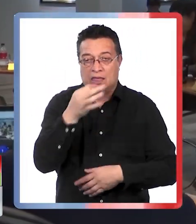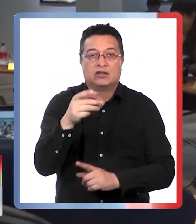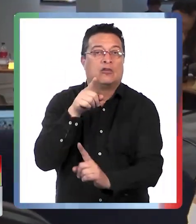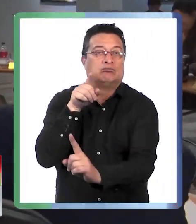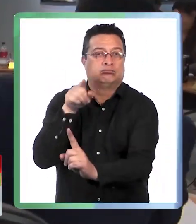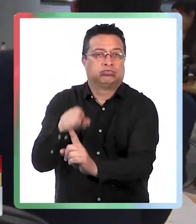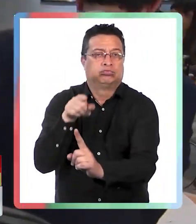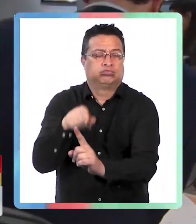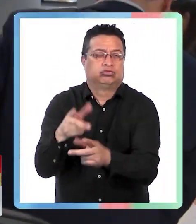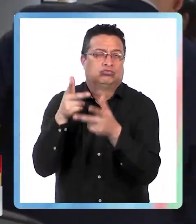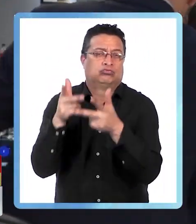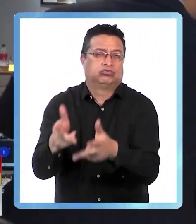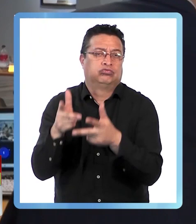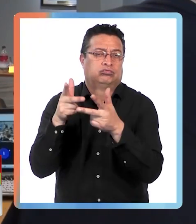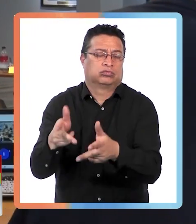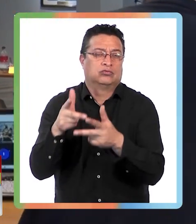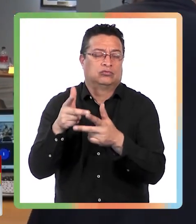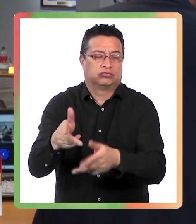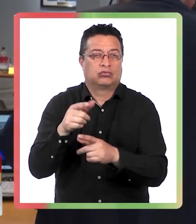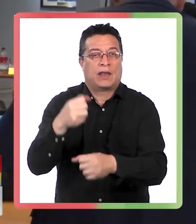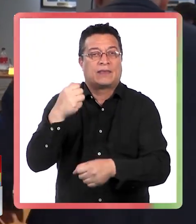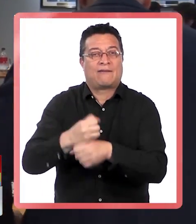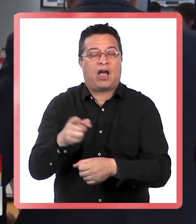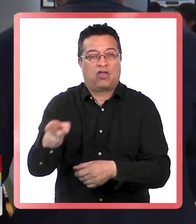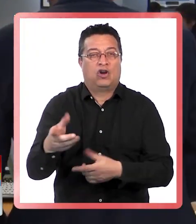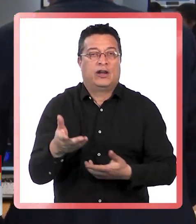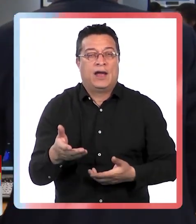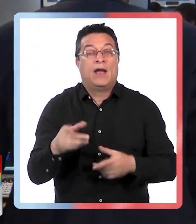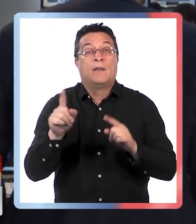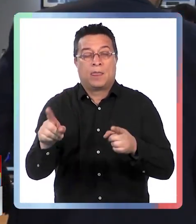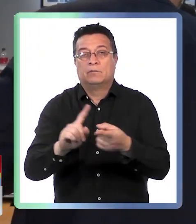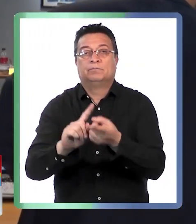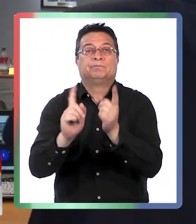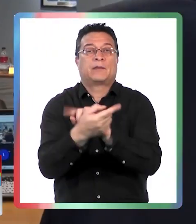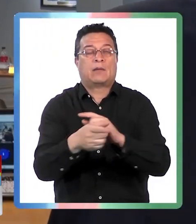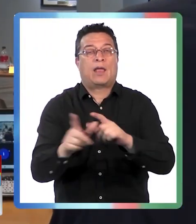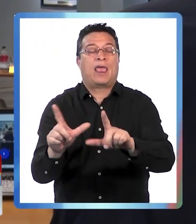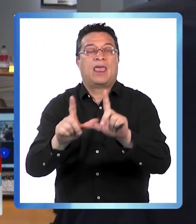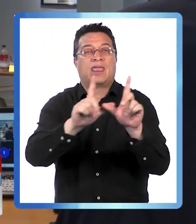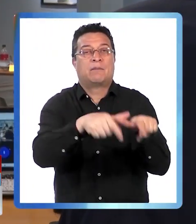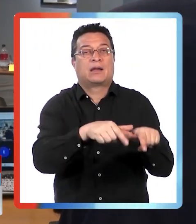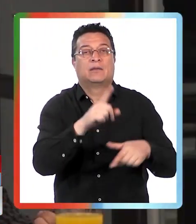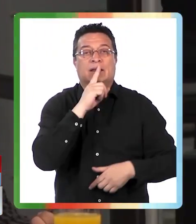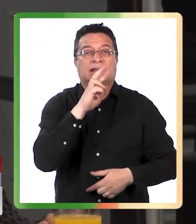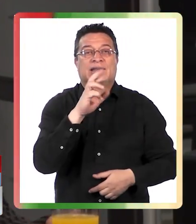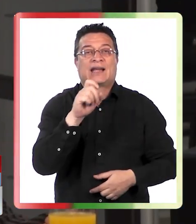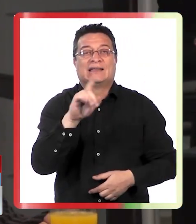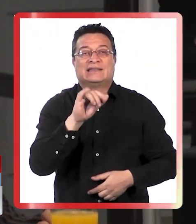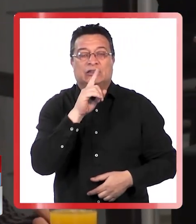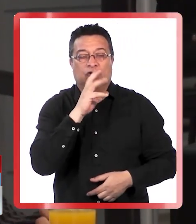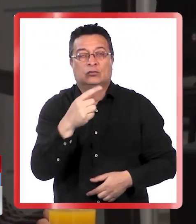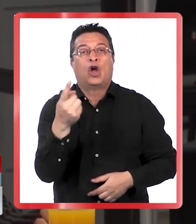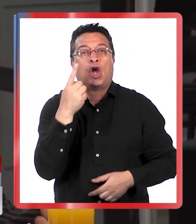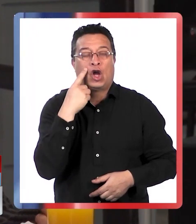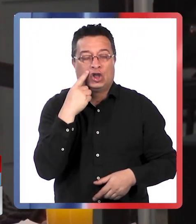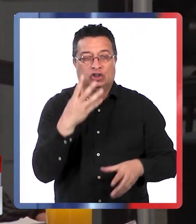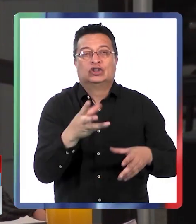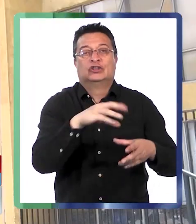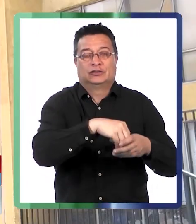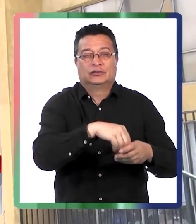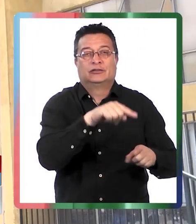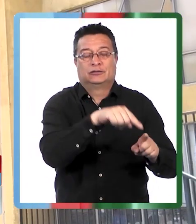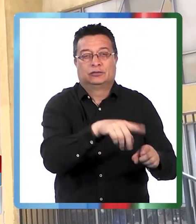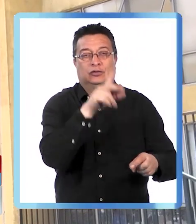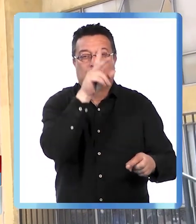iniciado una persecución y hostigamiento contra la trabajadora, trasladándola al departamento de tránsito, área conocida al interior